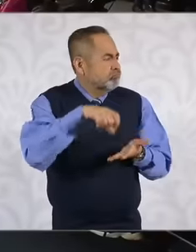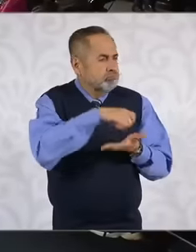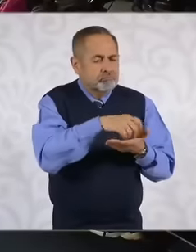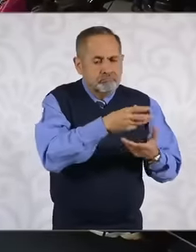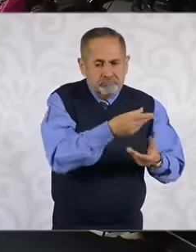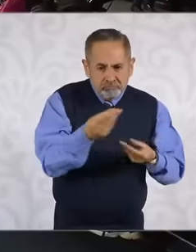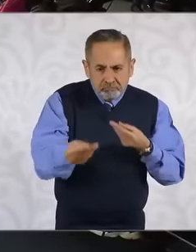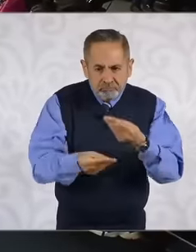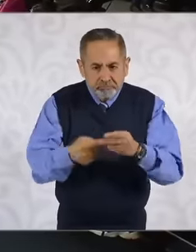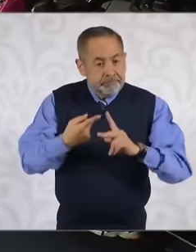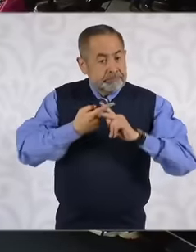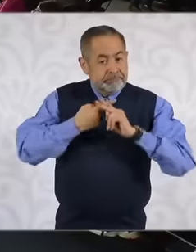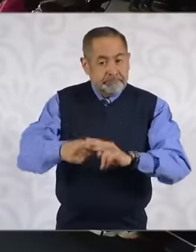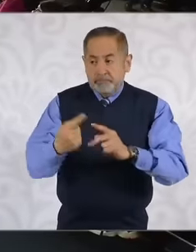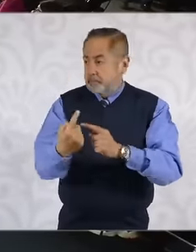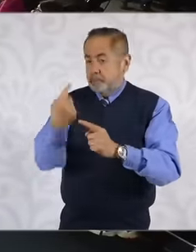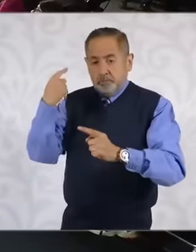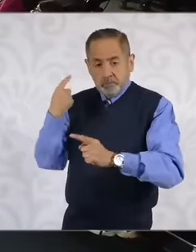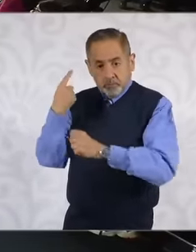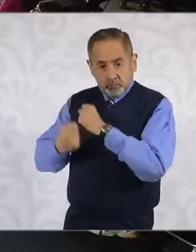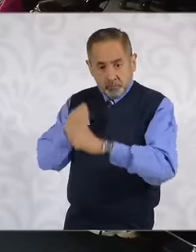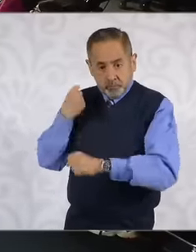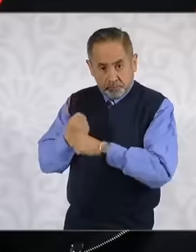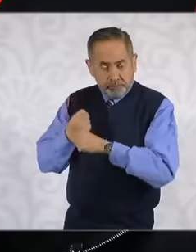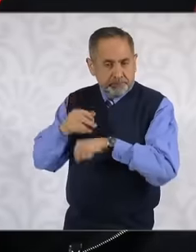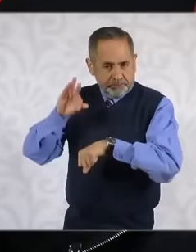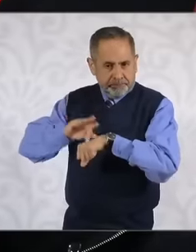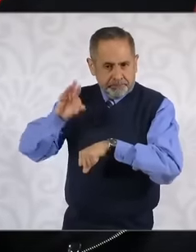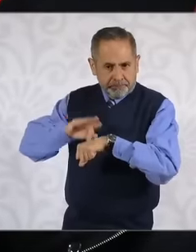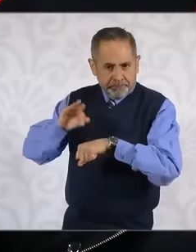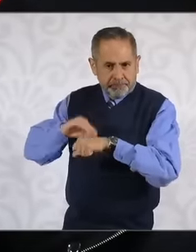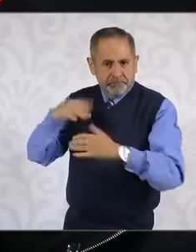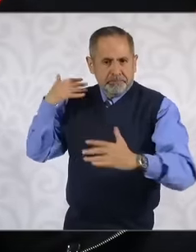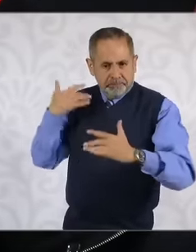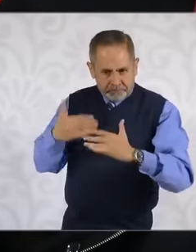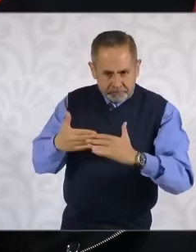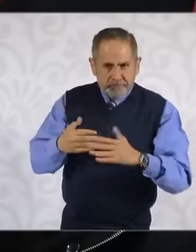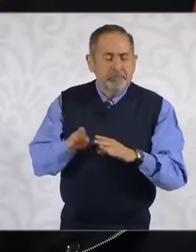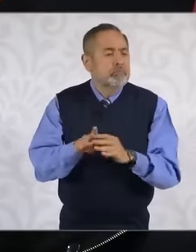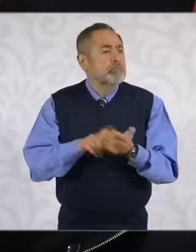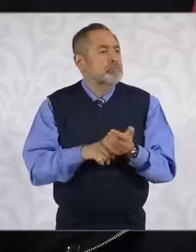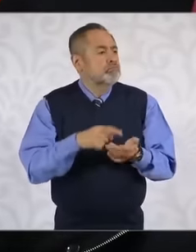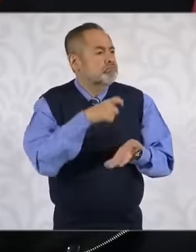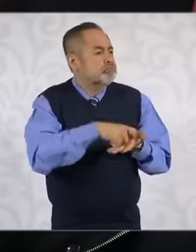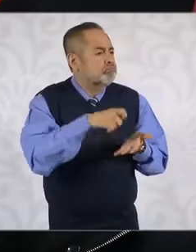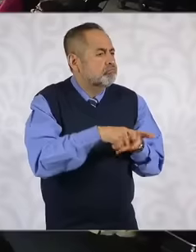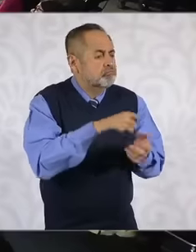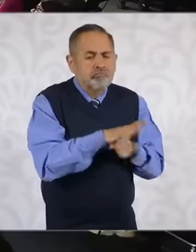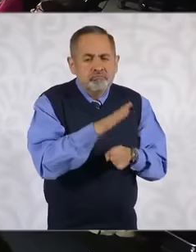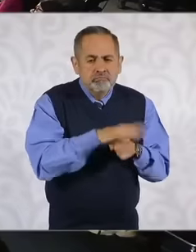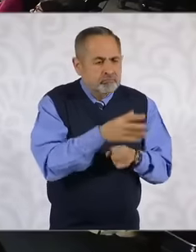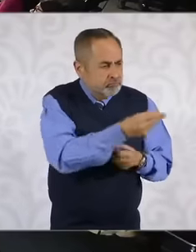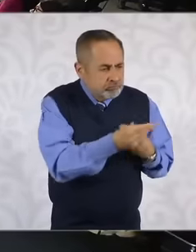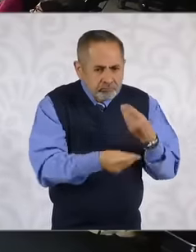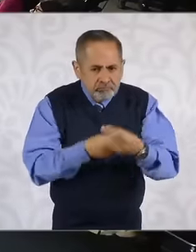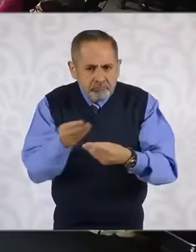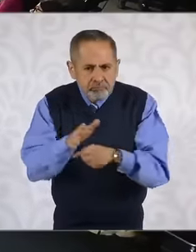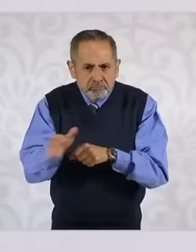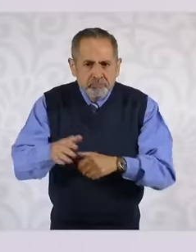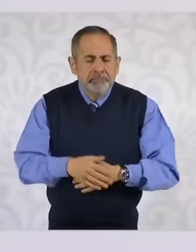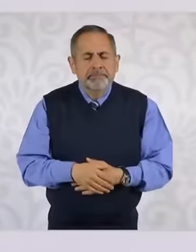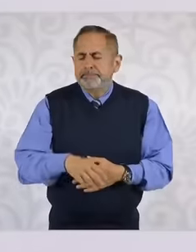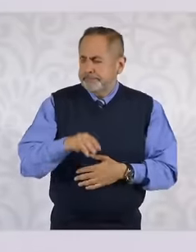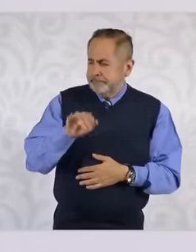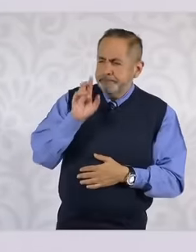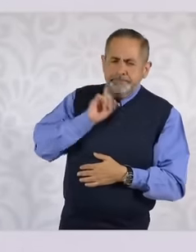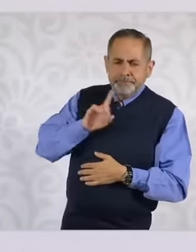de que se puso en funcionamiento la megafarmacia? Sí, ¿cuáles? Con gusto se hace, pero yo creo que una parte muy importante es hasta dónde